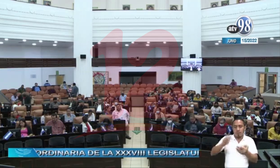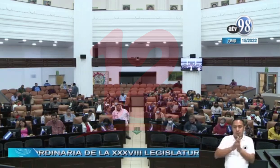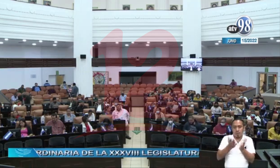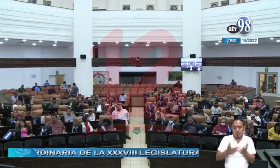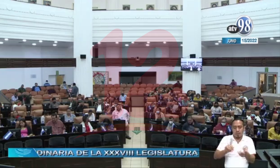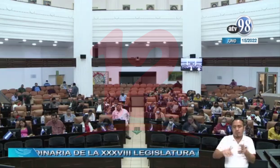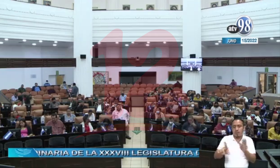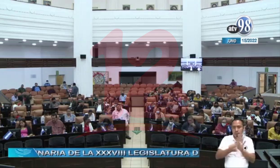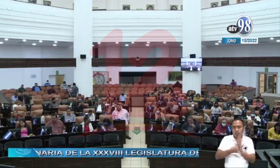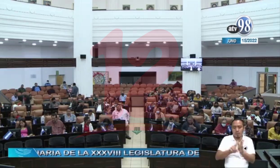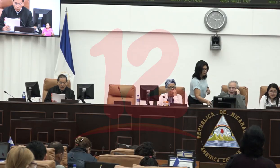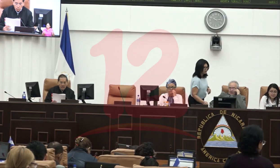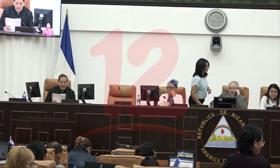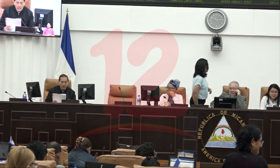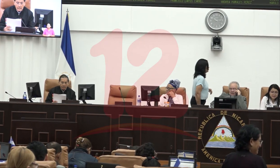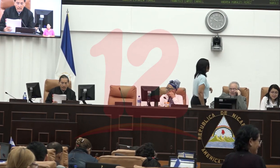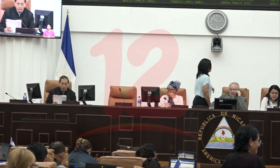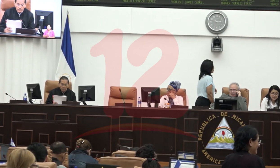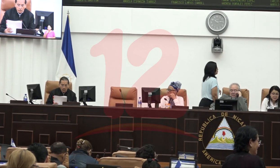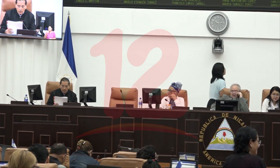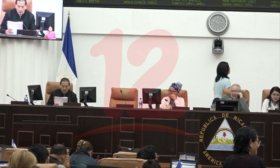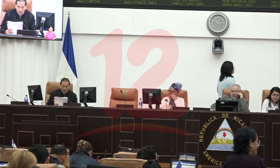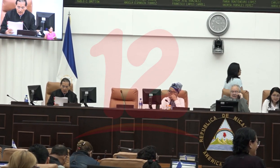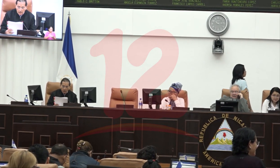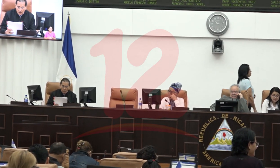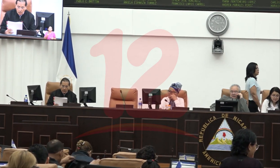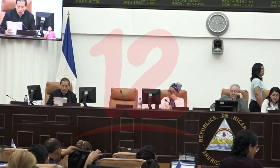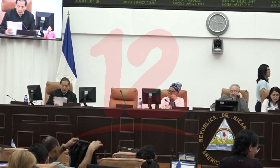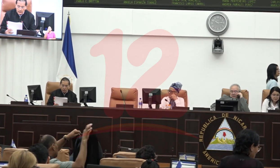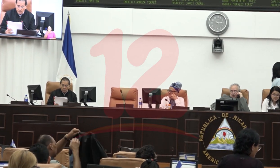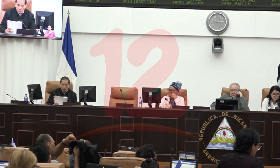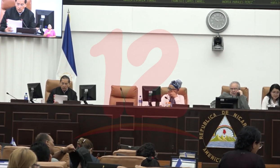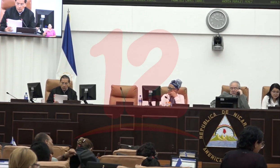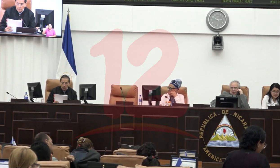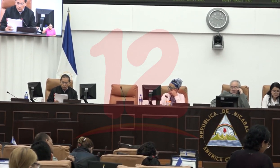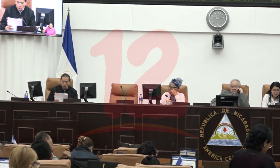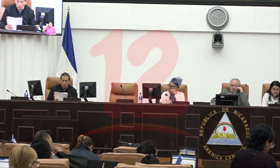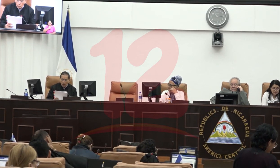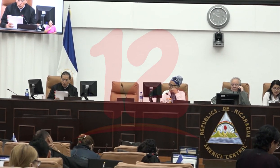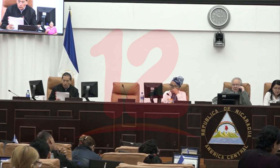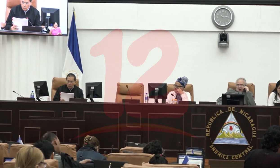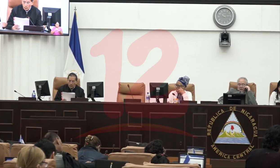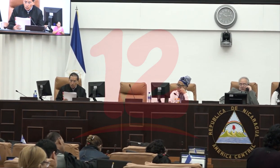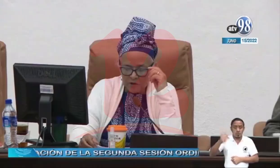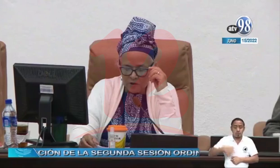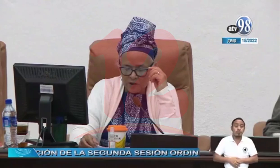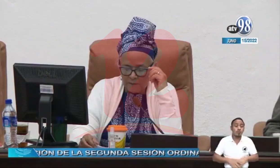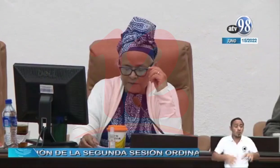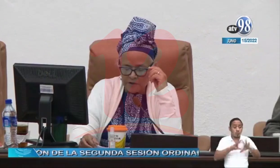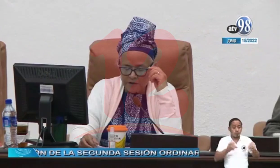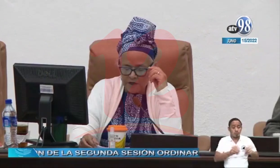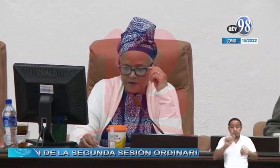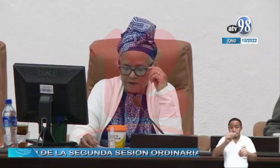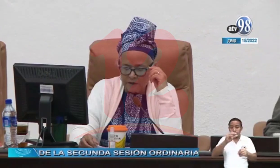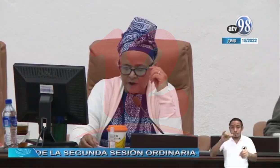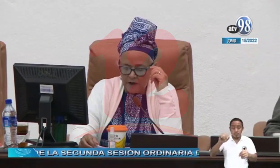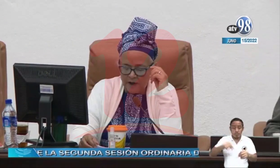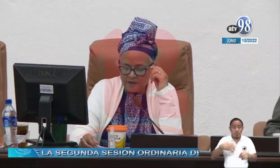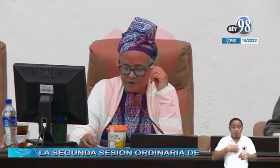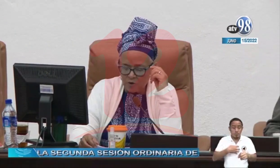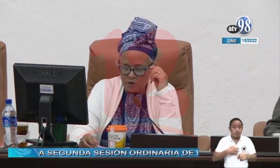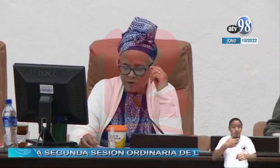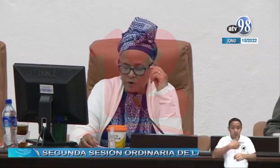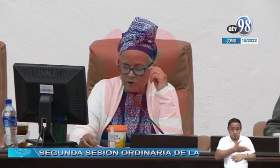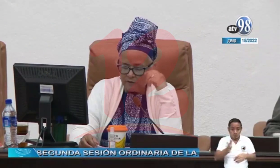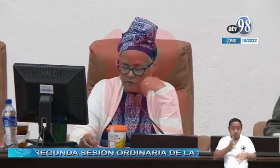de ley y el sello respectivo de estas y demás documentos que requiera la autoridad. Asimismo, que pertenezcan a